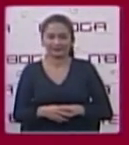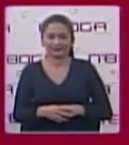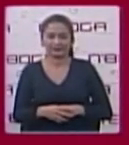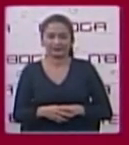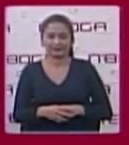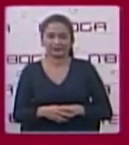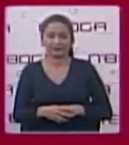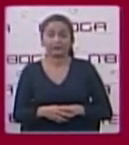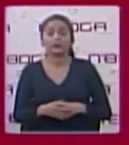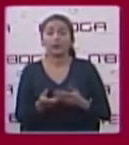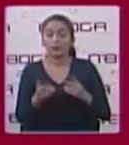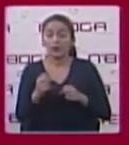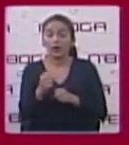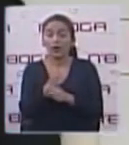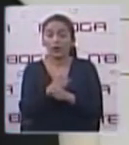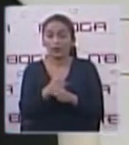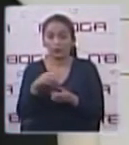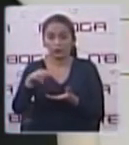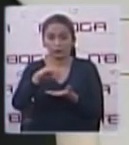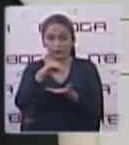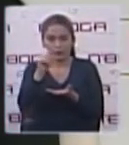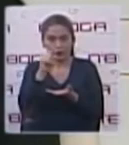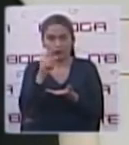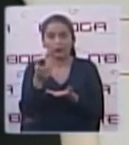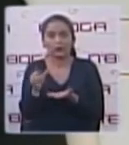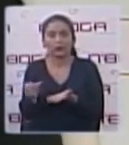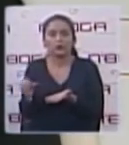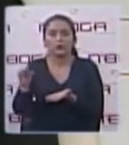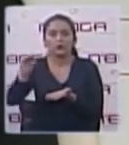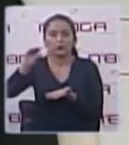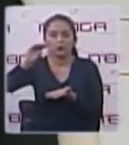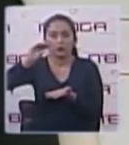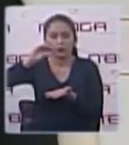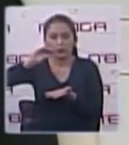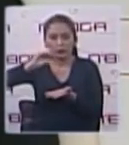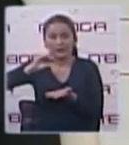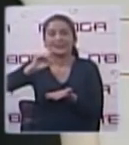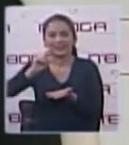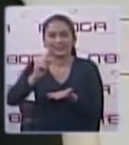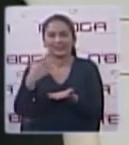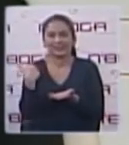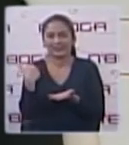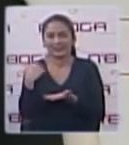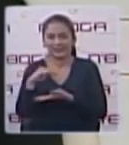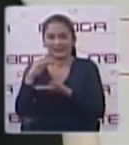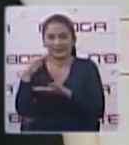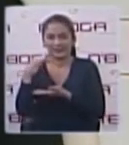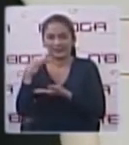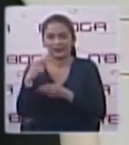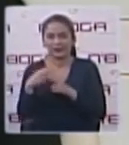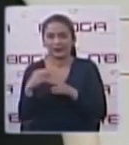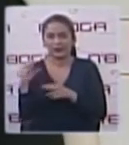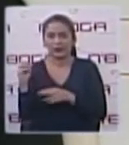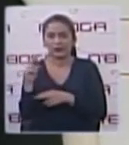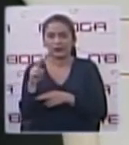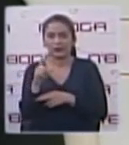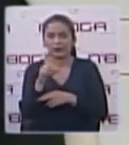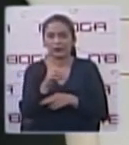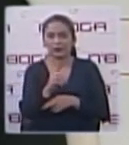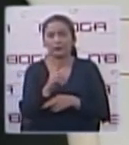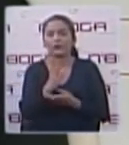Sí, nosotros tenemos también nuestra línea de cold brew, que es café extraído en